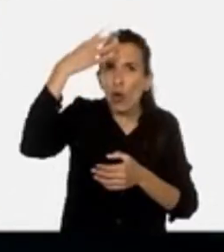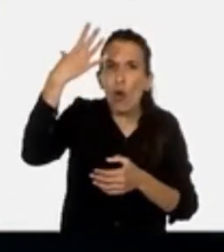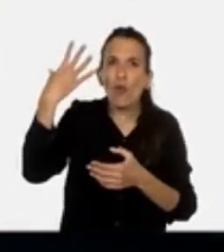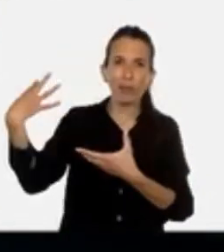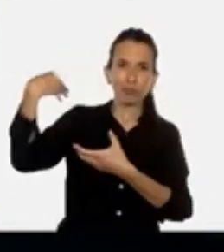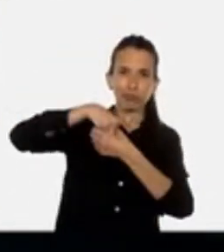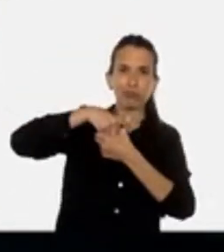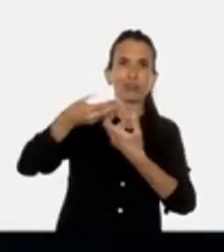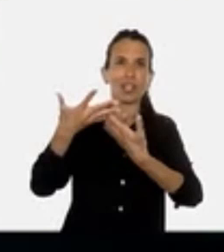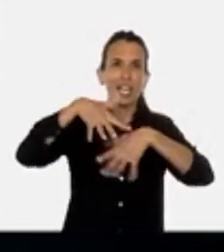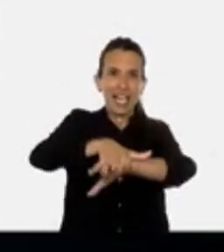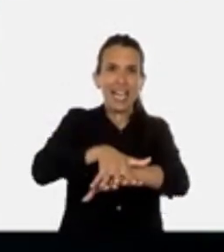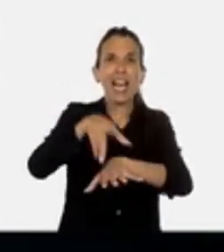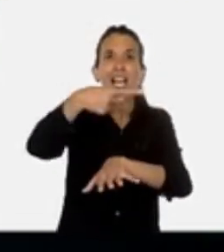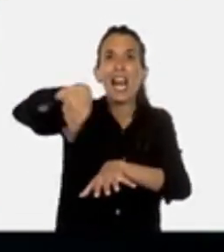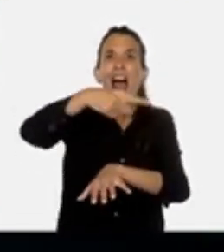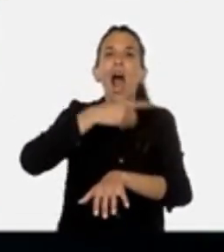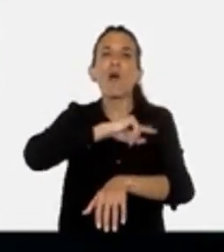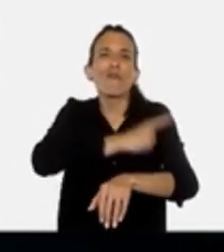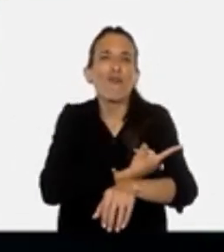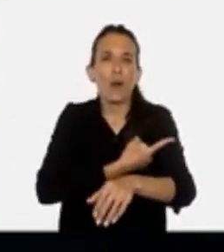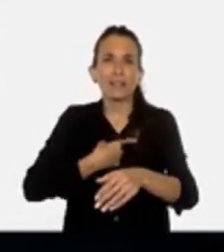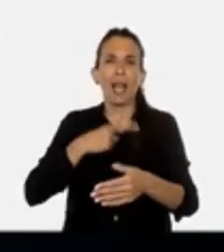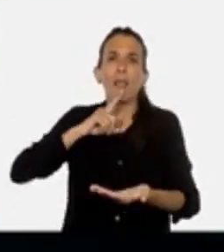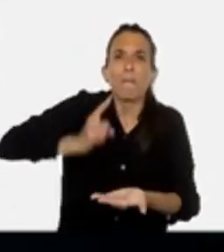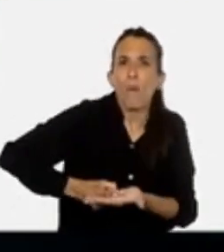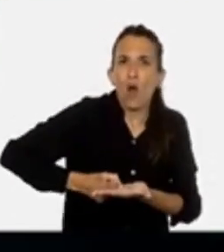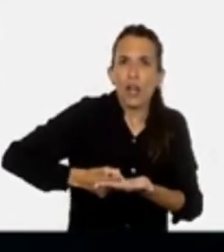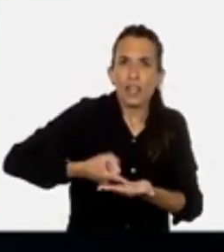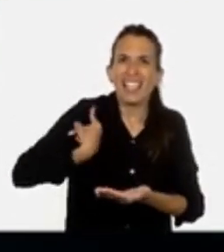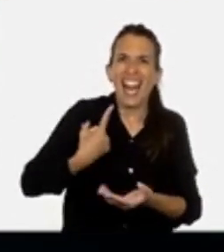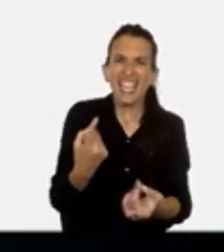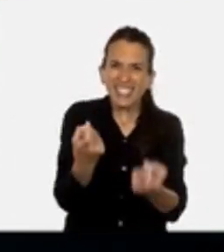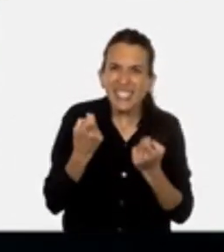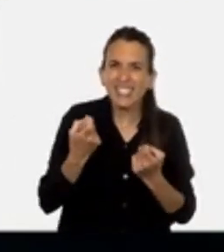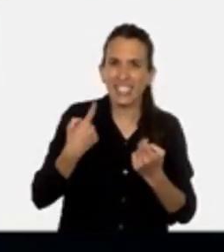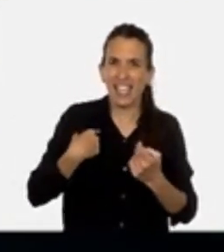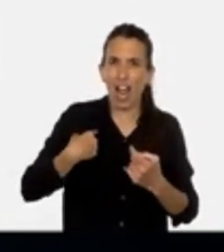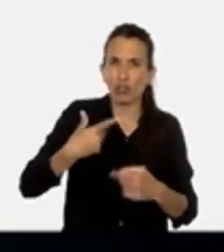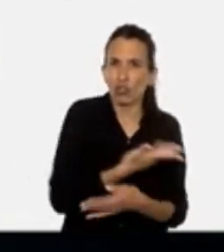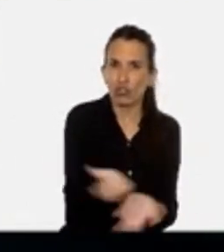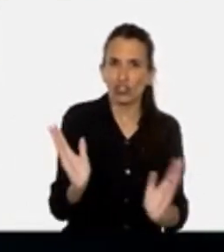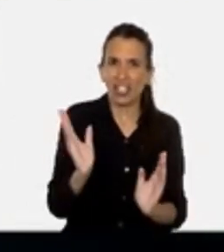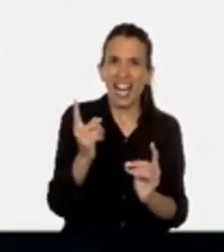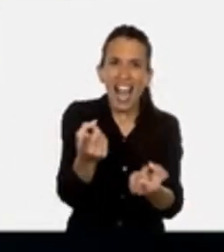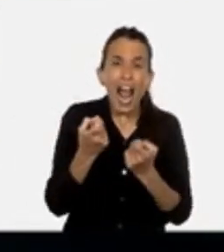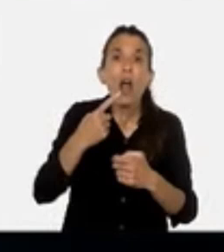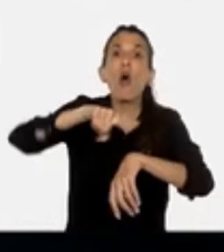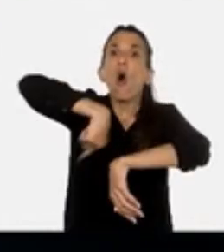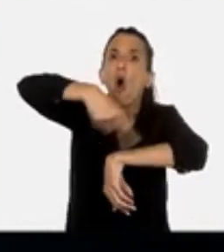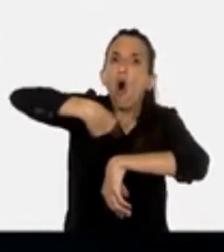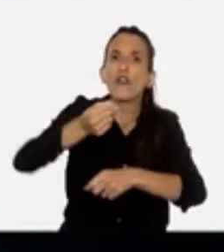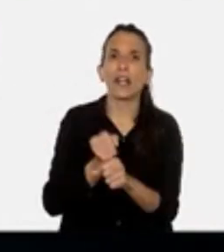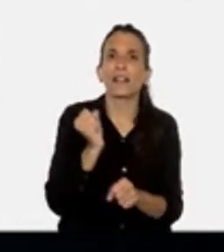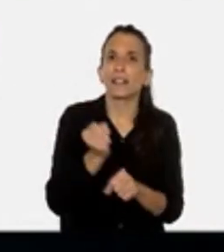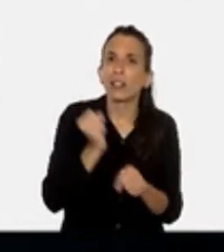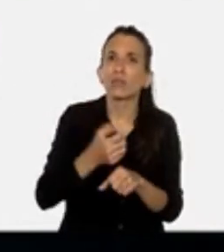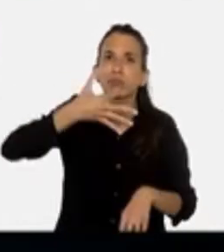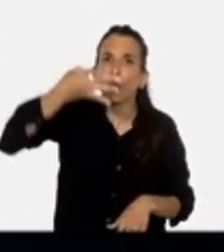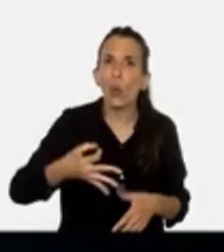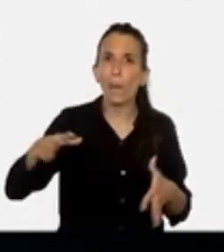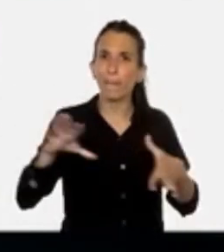donde las fuerzas productivas hay que ponerlas en función de las necesidades sociales donde las jornadas de trabajo tiende a reducirse